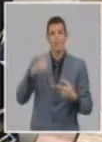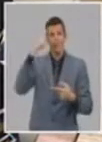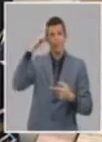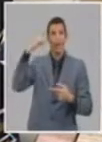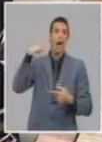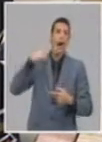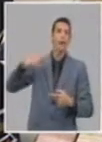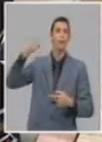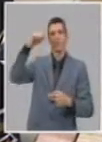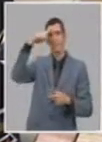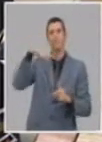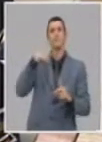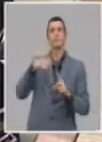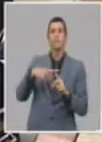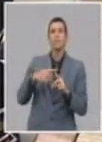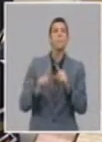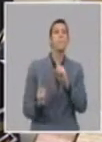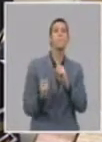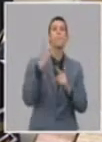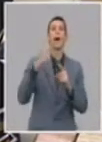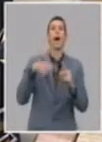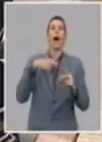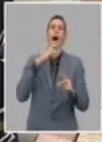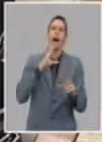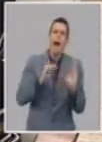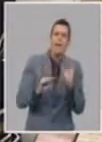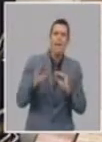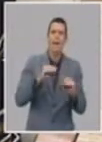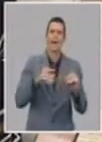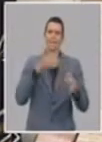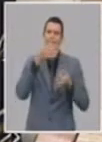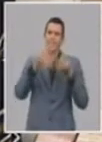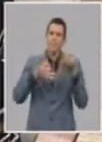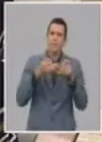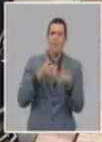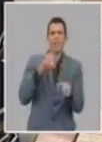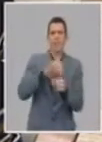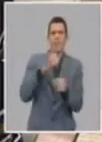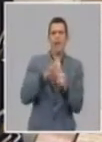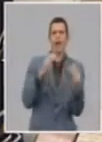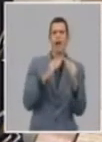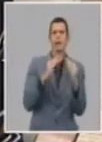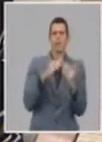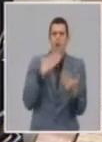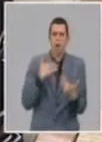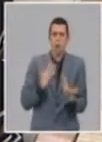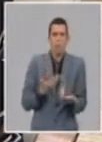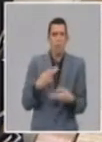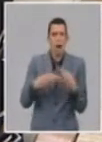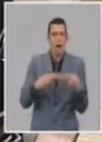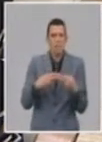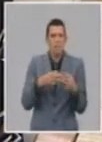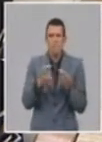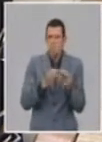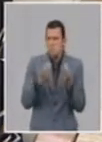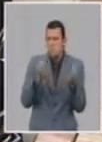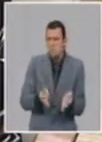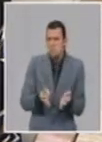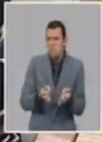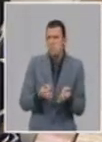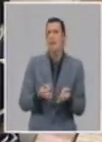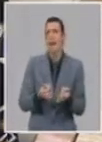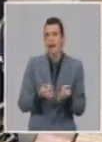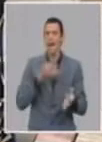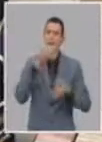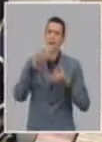año pasado por primera vez se habló del trabajo a distancia, se explicó que tiene respaldo legal en el Código de Trabajo, teniendo en